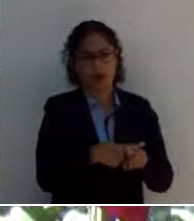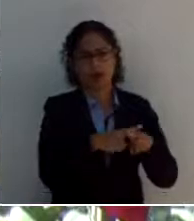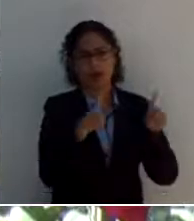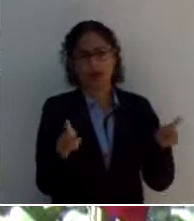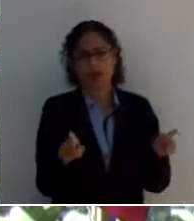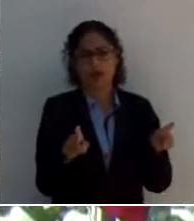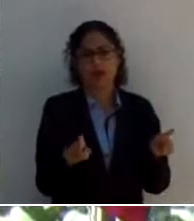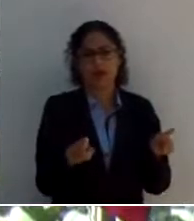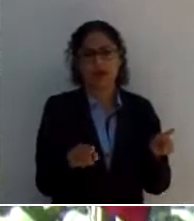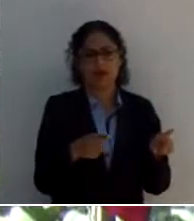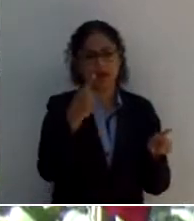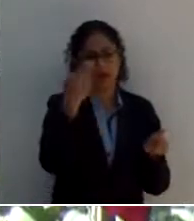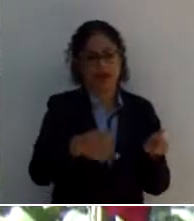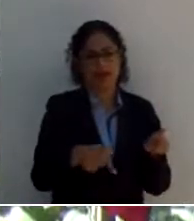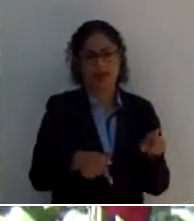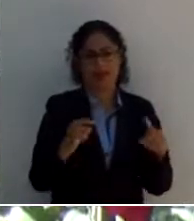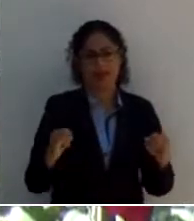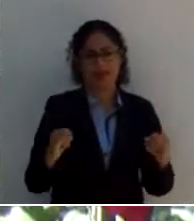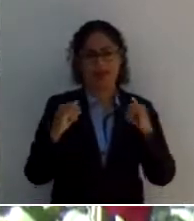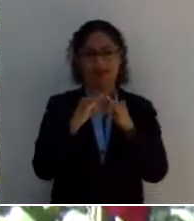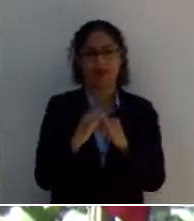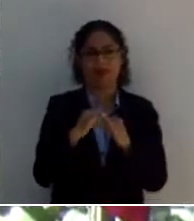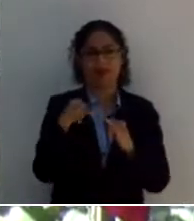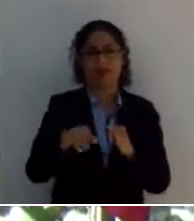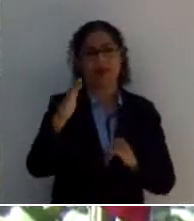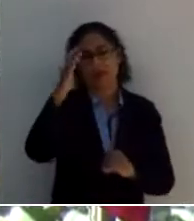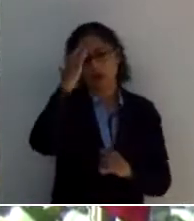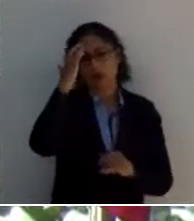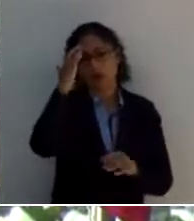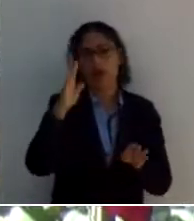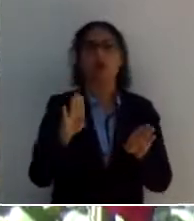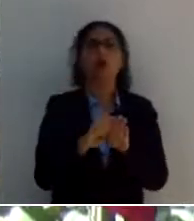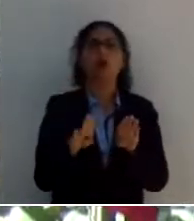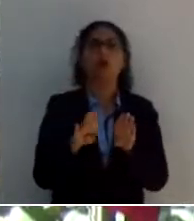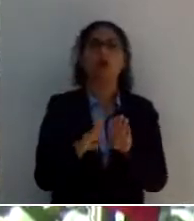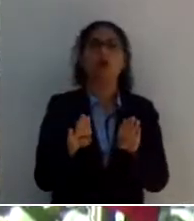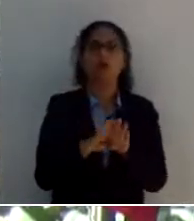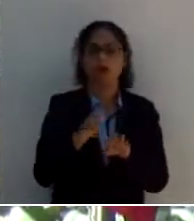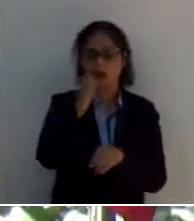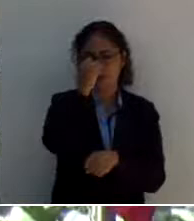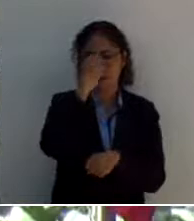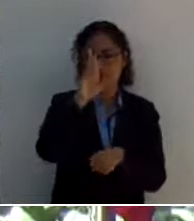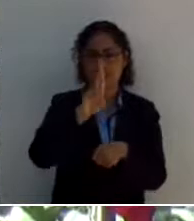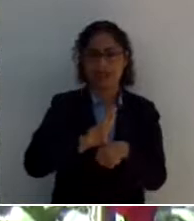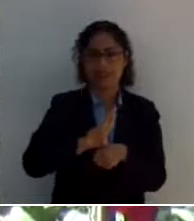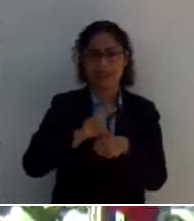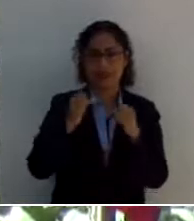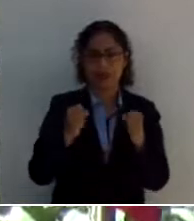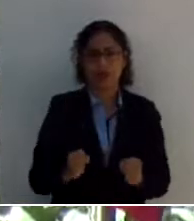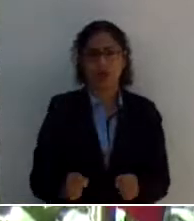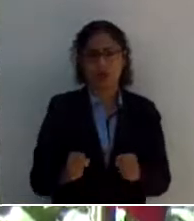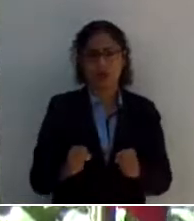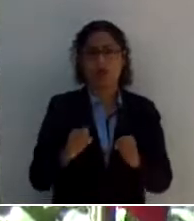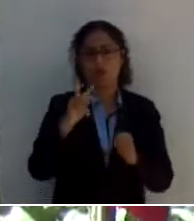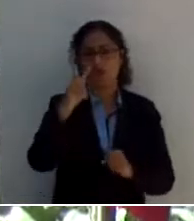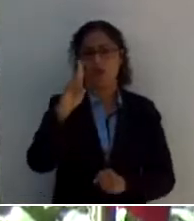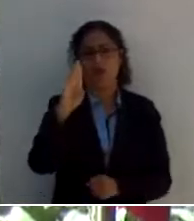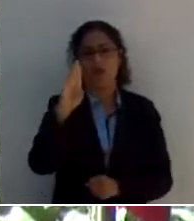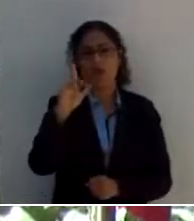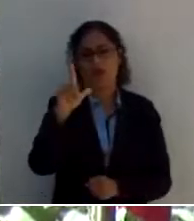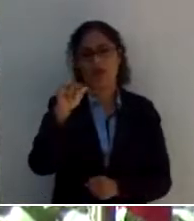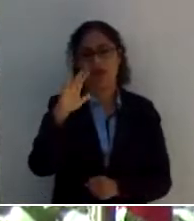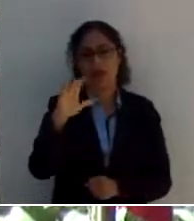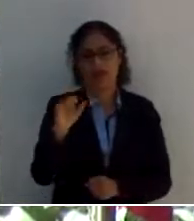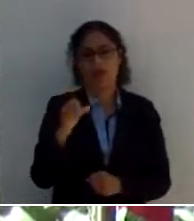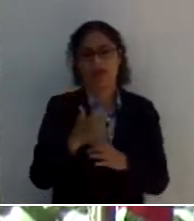a nuestra institución conocida como Secretaría de Seguridad Pública. Porque la